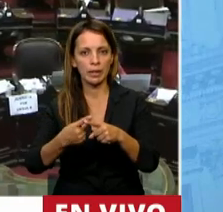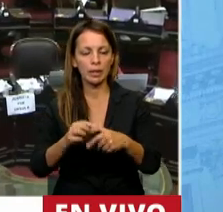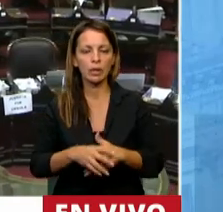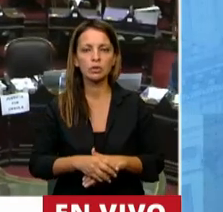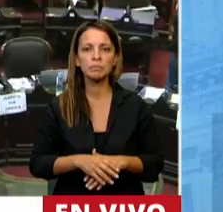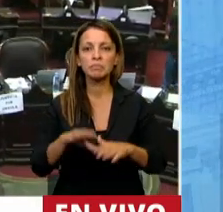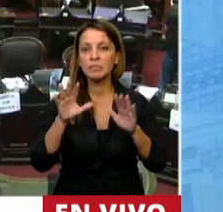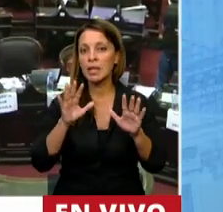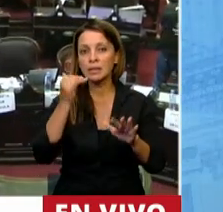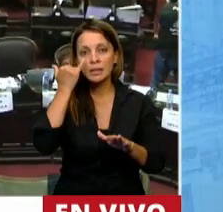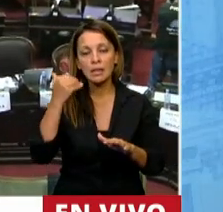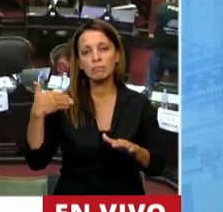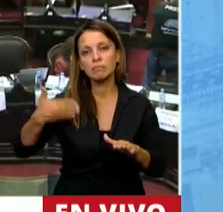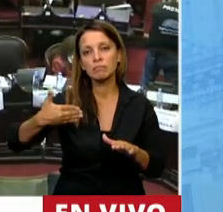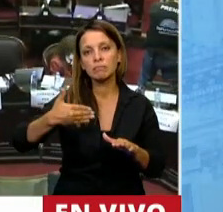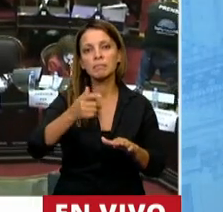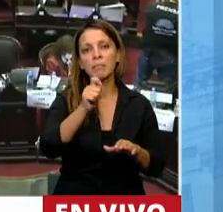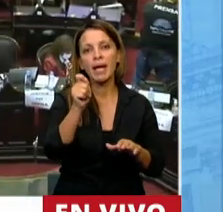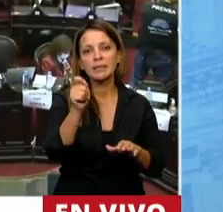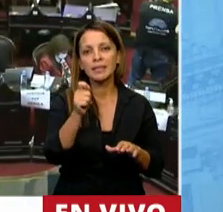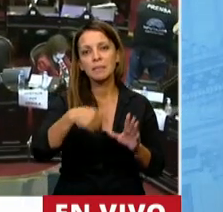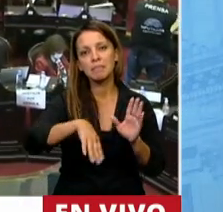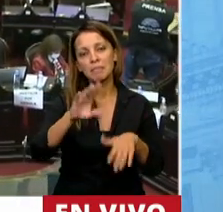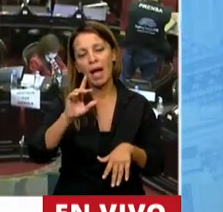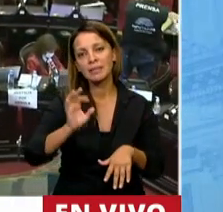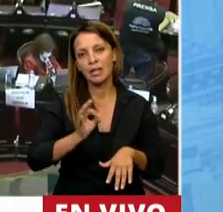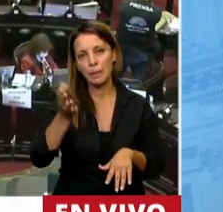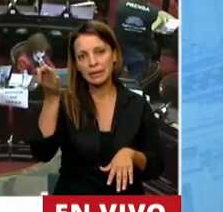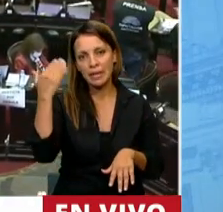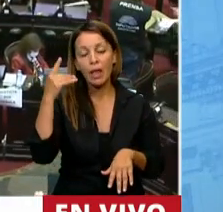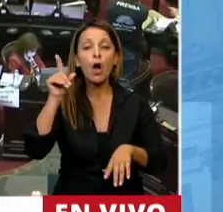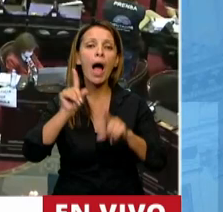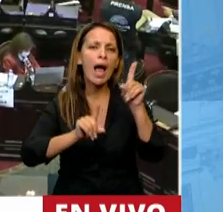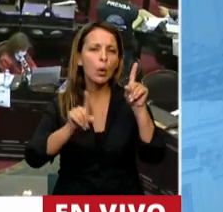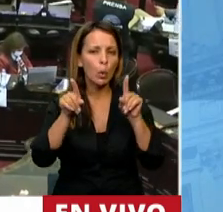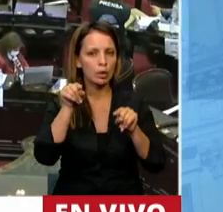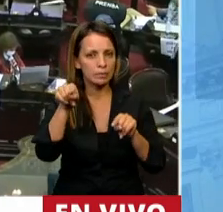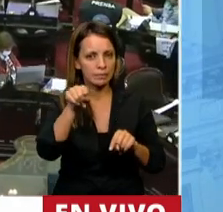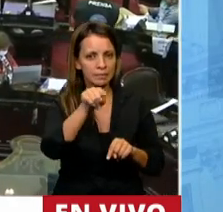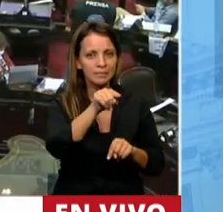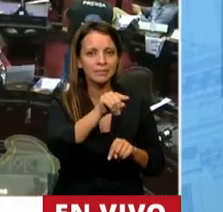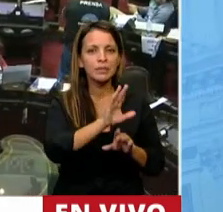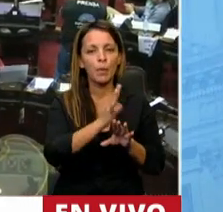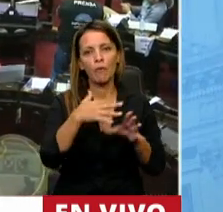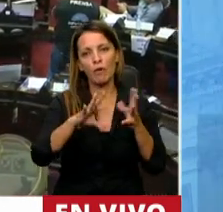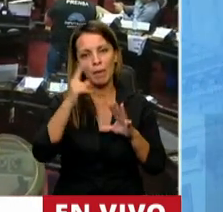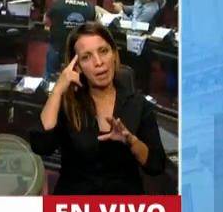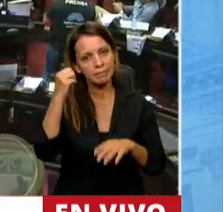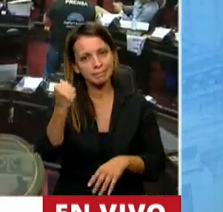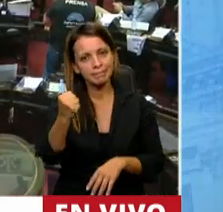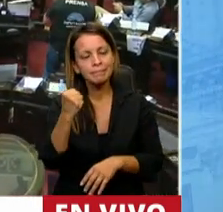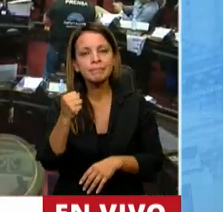vinieron haciendo en estos meses, sobre todo el año pasado, algunos dirigentes puntuales que tienen posturas más extremas,